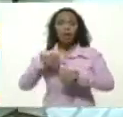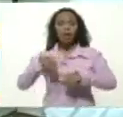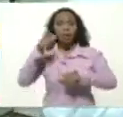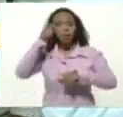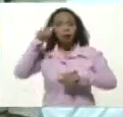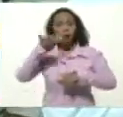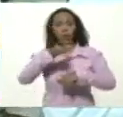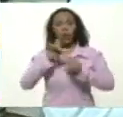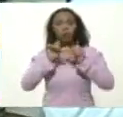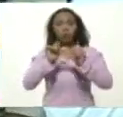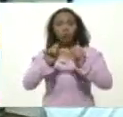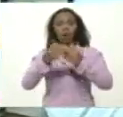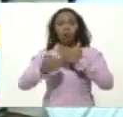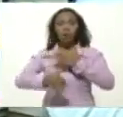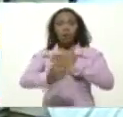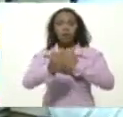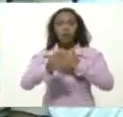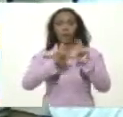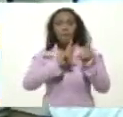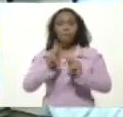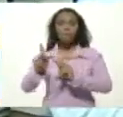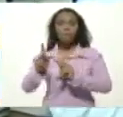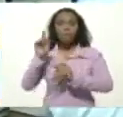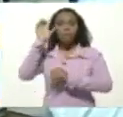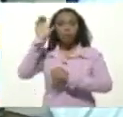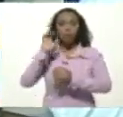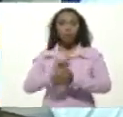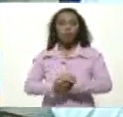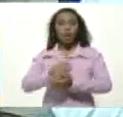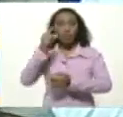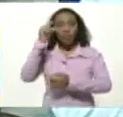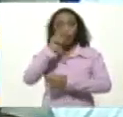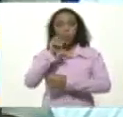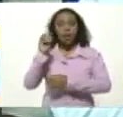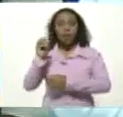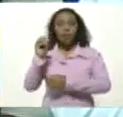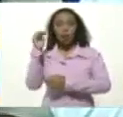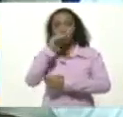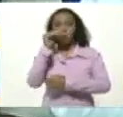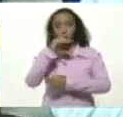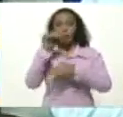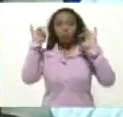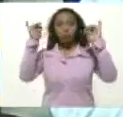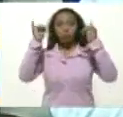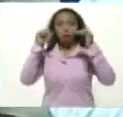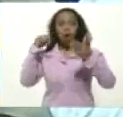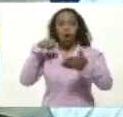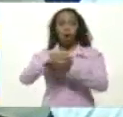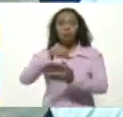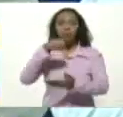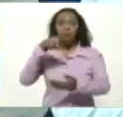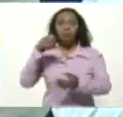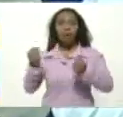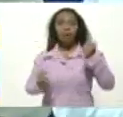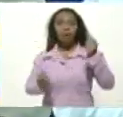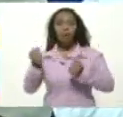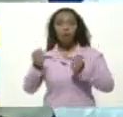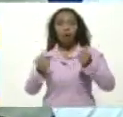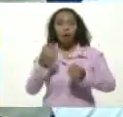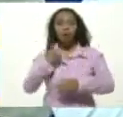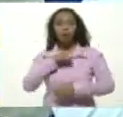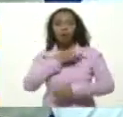por continuar el avance del plan de la patria. En este día 20 de octubre se celebran 9 años del golpe de timón, donde nuestro